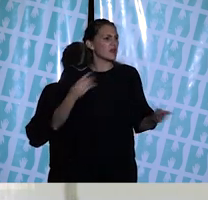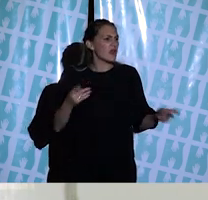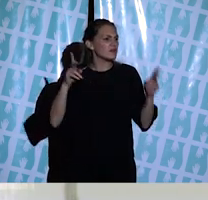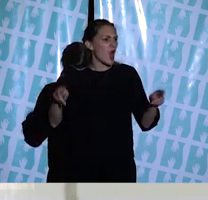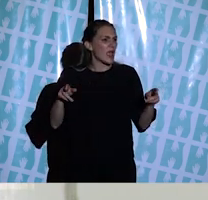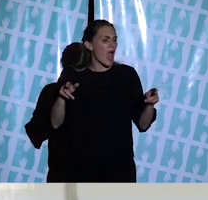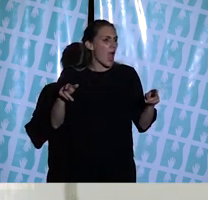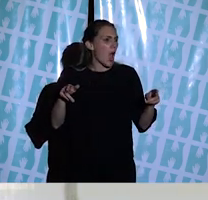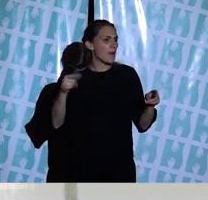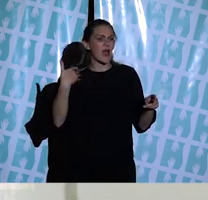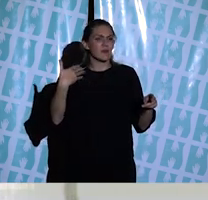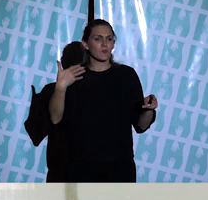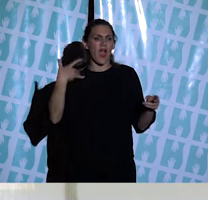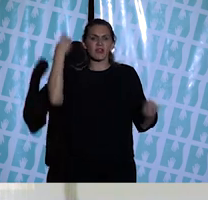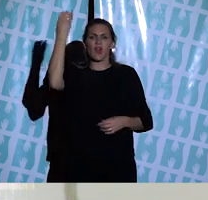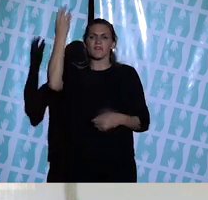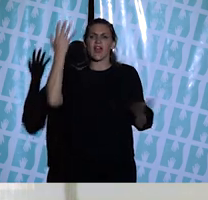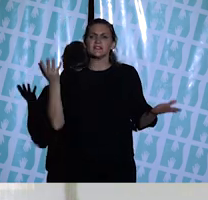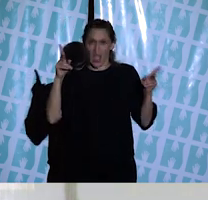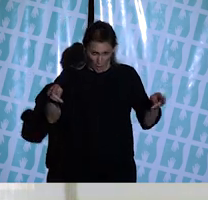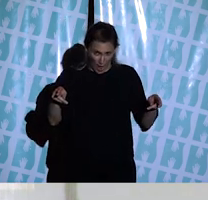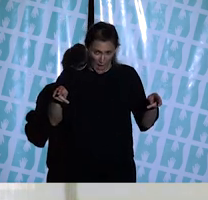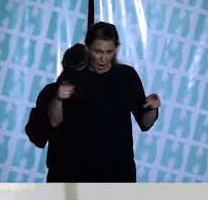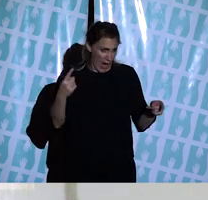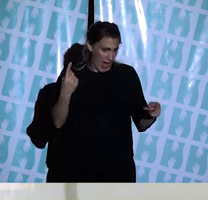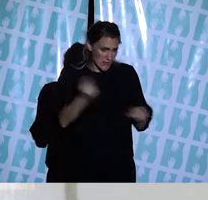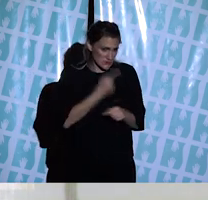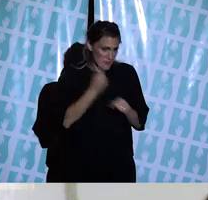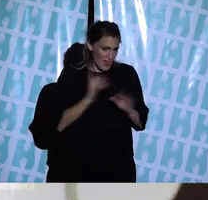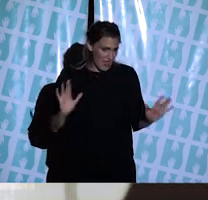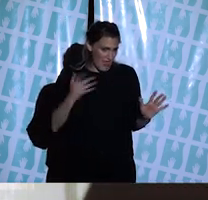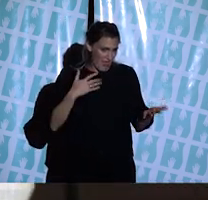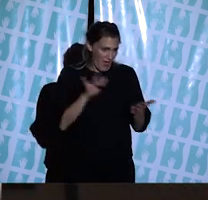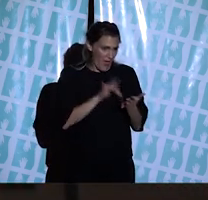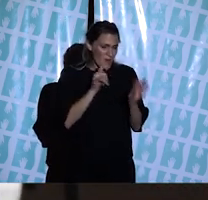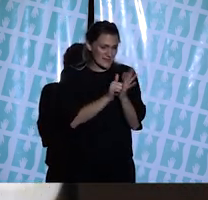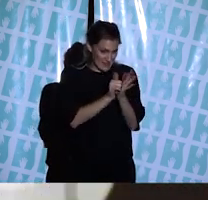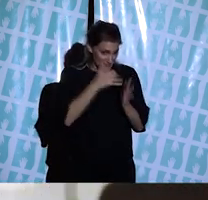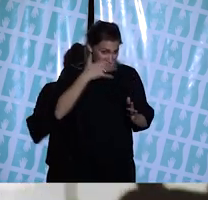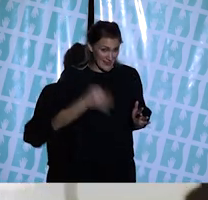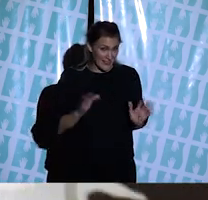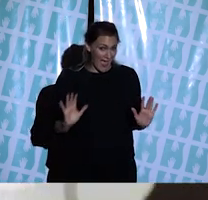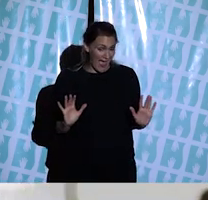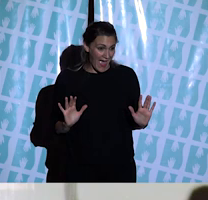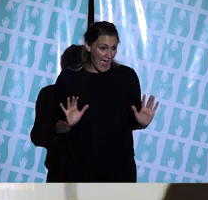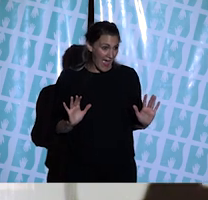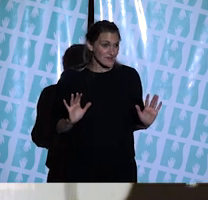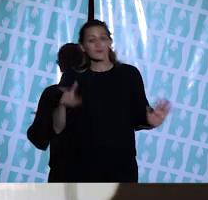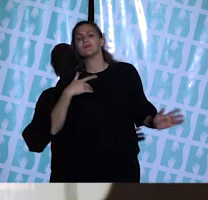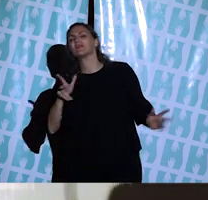de redes sociales para que puedan escuchar la conferencia. Si es así, increíble, es buenísimo. O me escuché